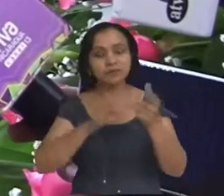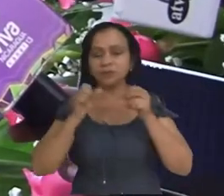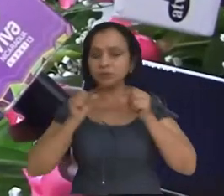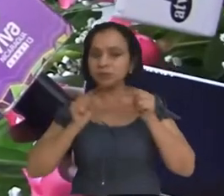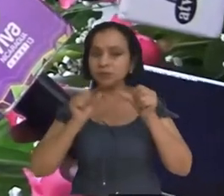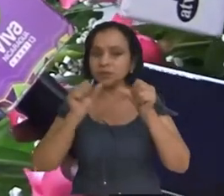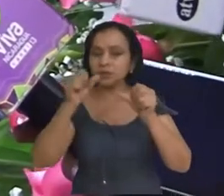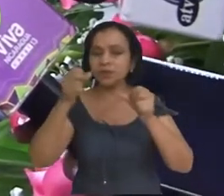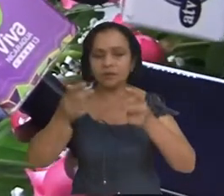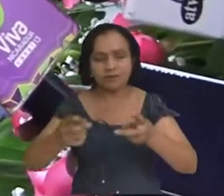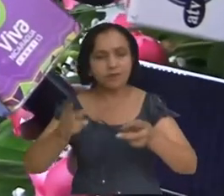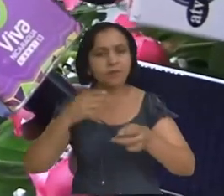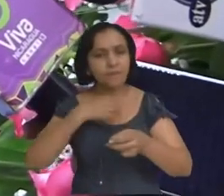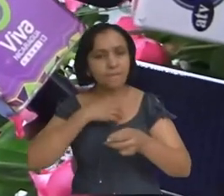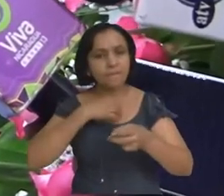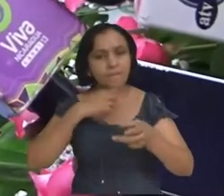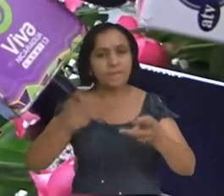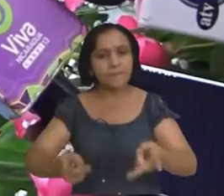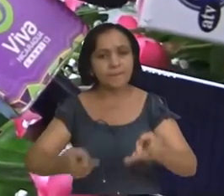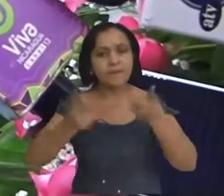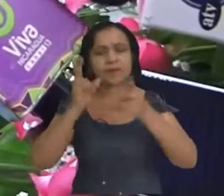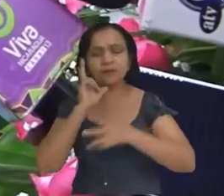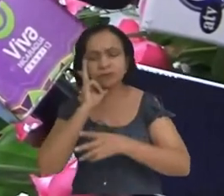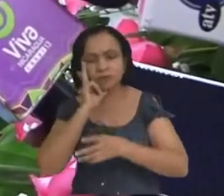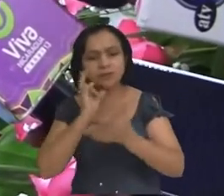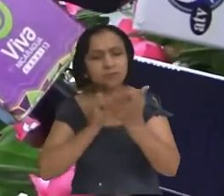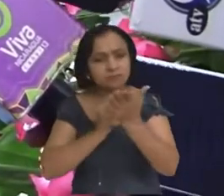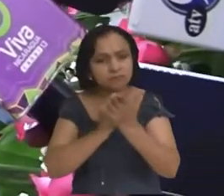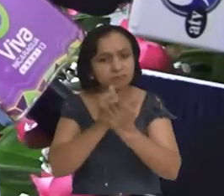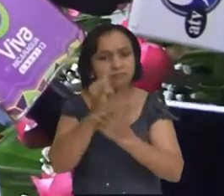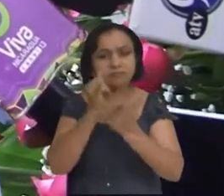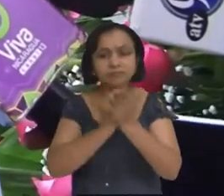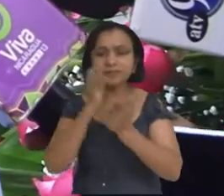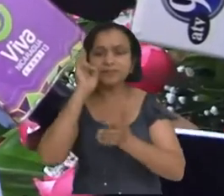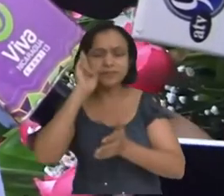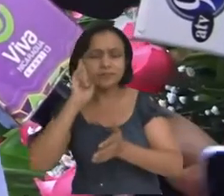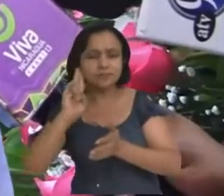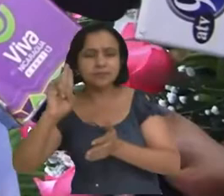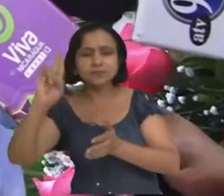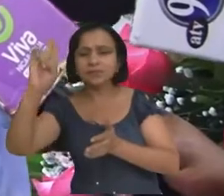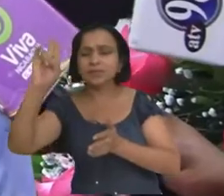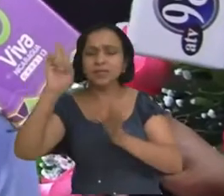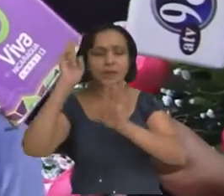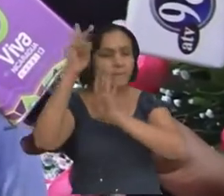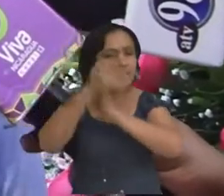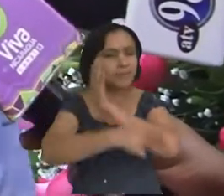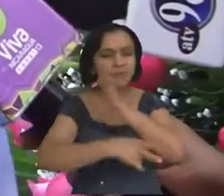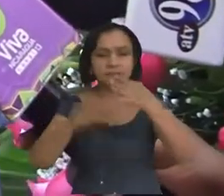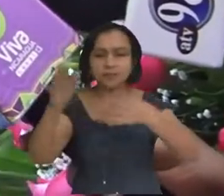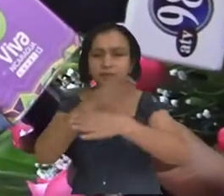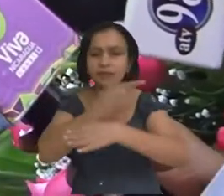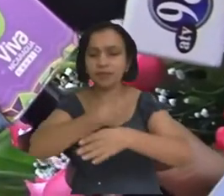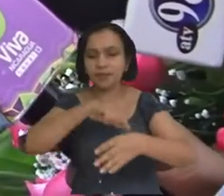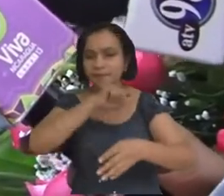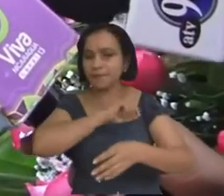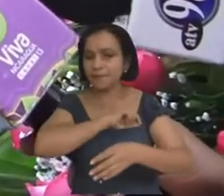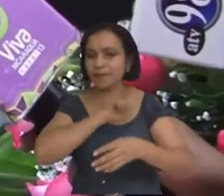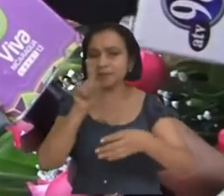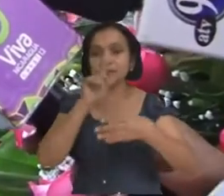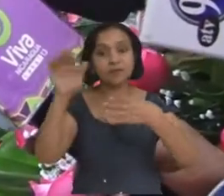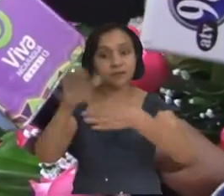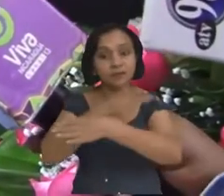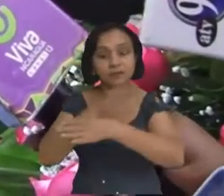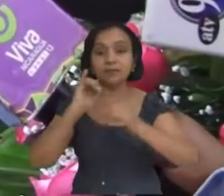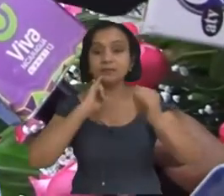vigente. Sigue siendo motivo de investigación en universidades de todo el mundo, no solo en la lengua castellana,